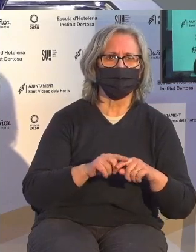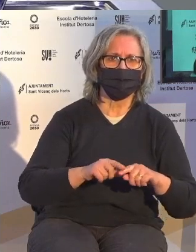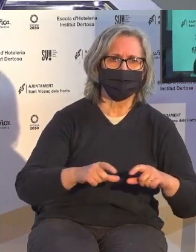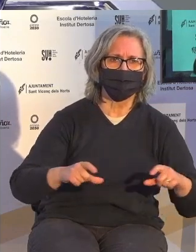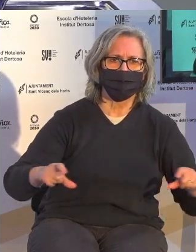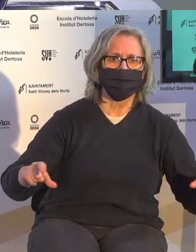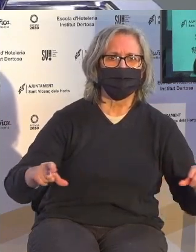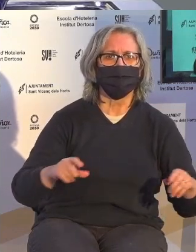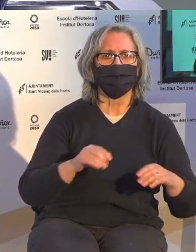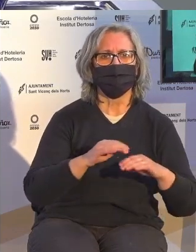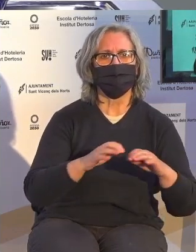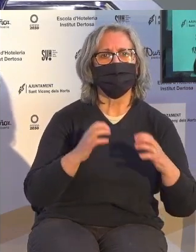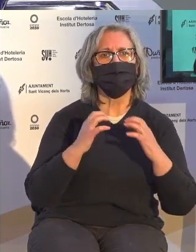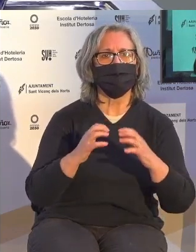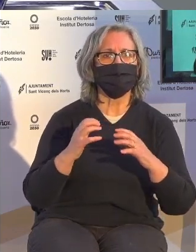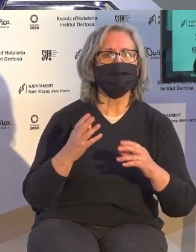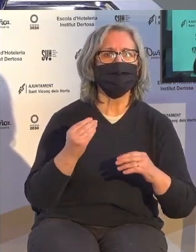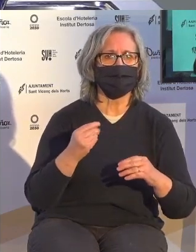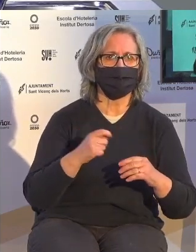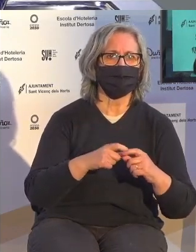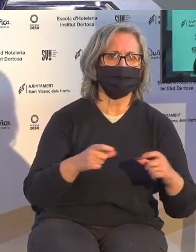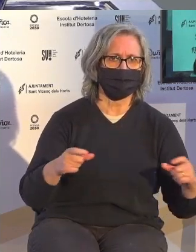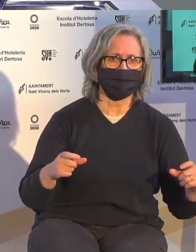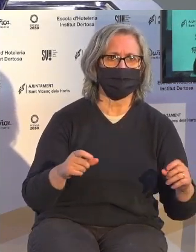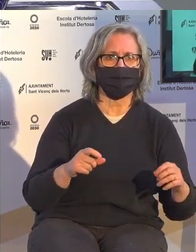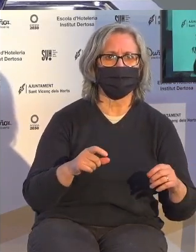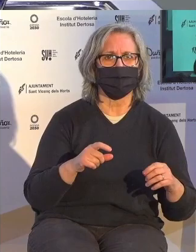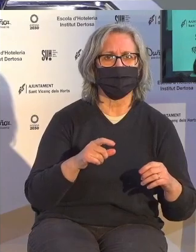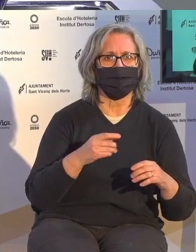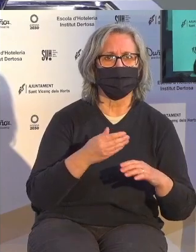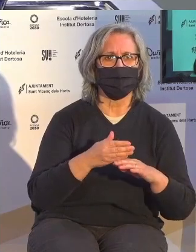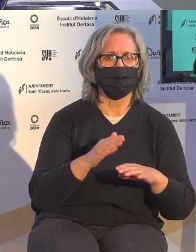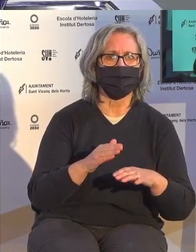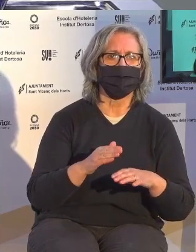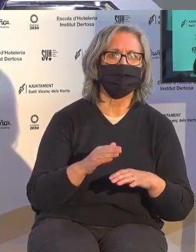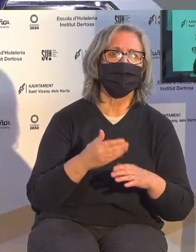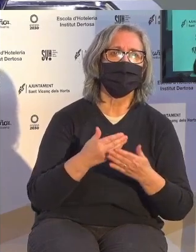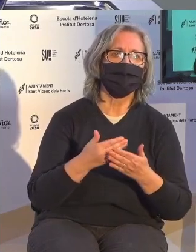120 de estos entonces es un poquito más fácil